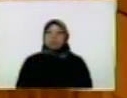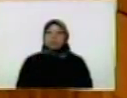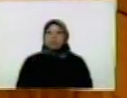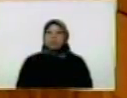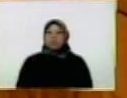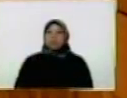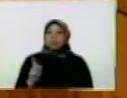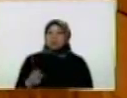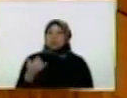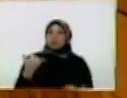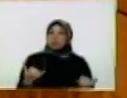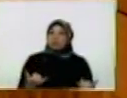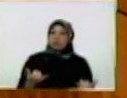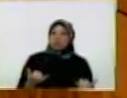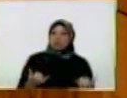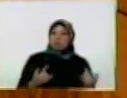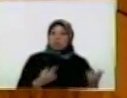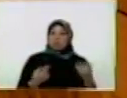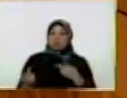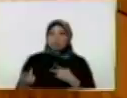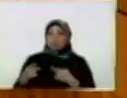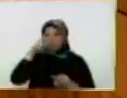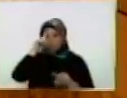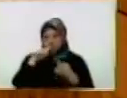allí convencer